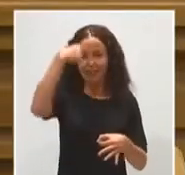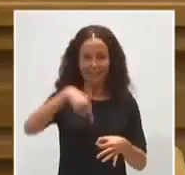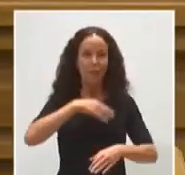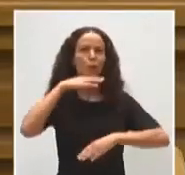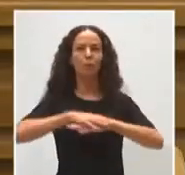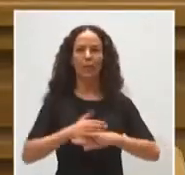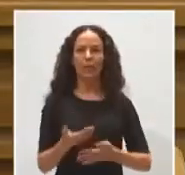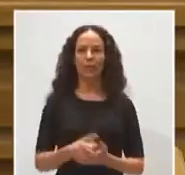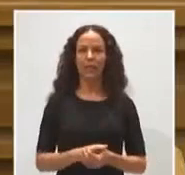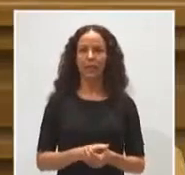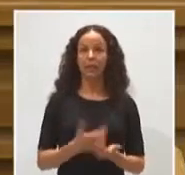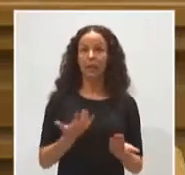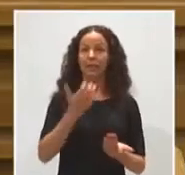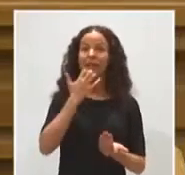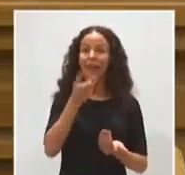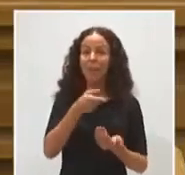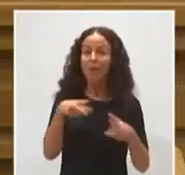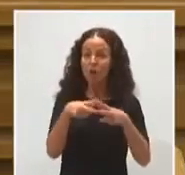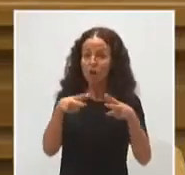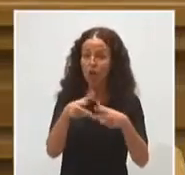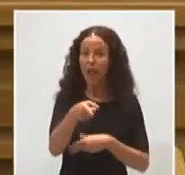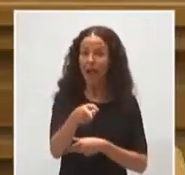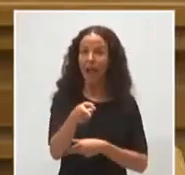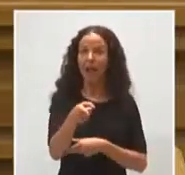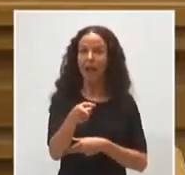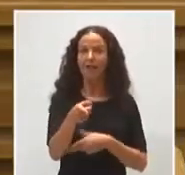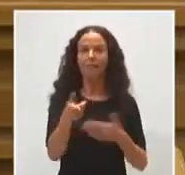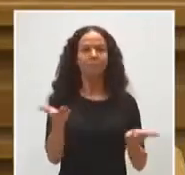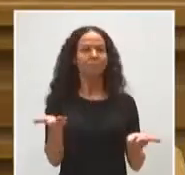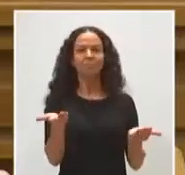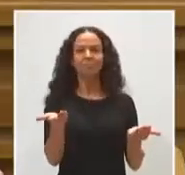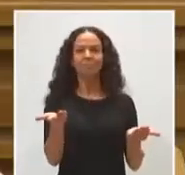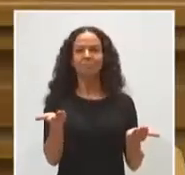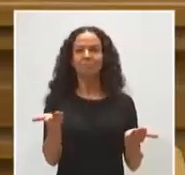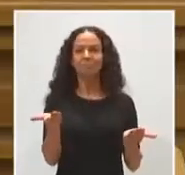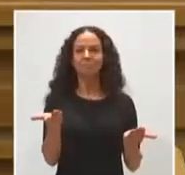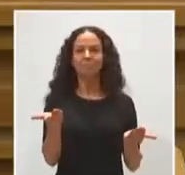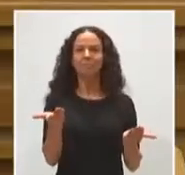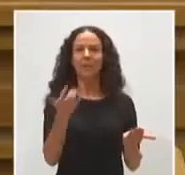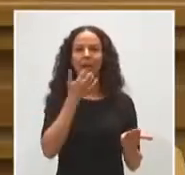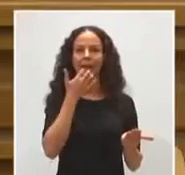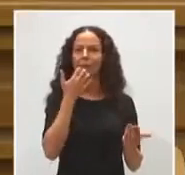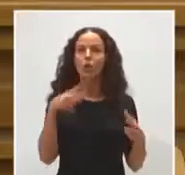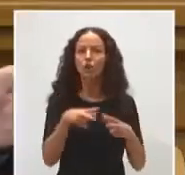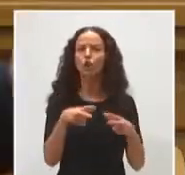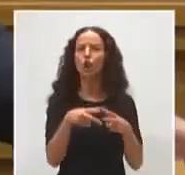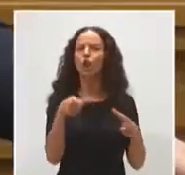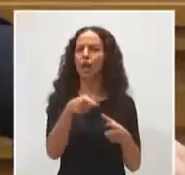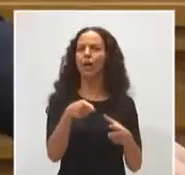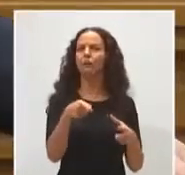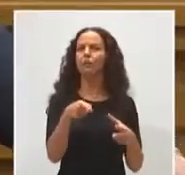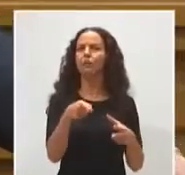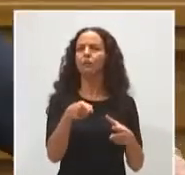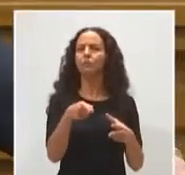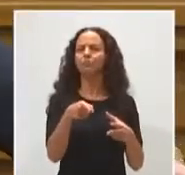y este ejemplo social que solamente muy pocas excepciones han alterado nos tiene que hacer pensar